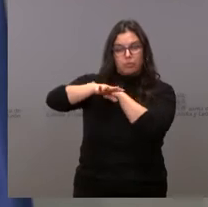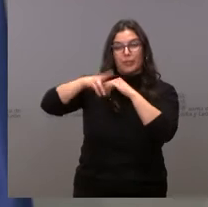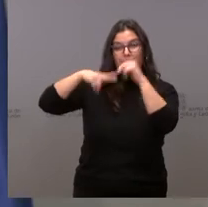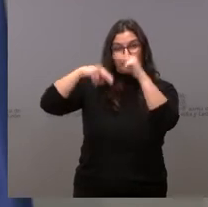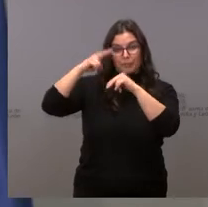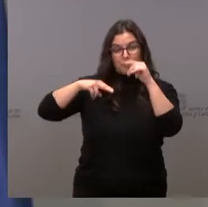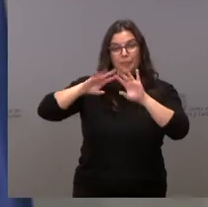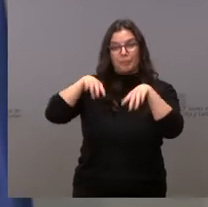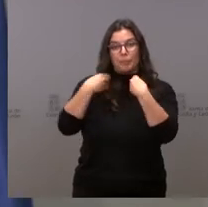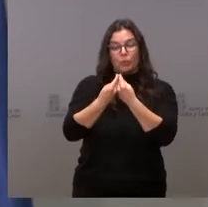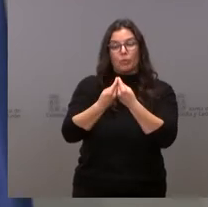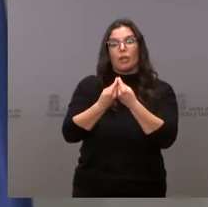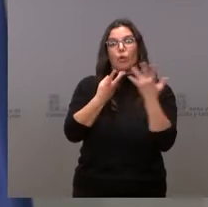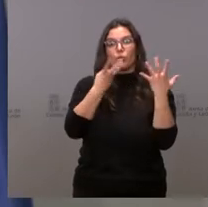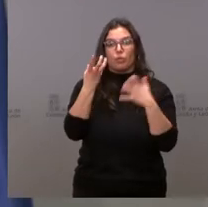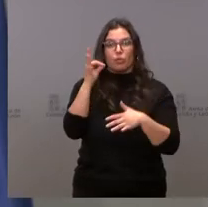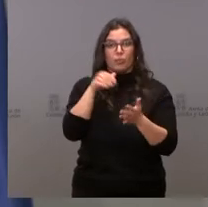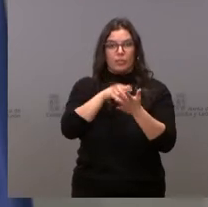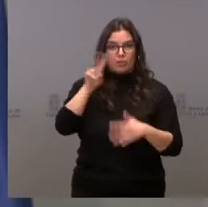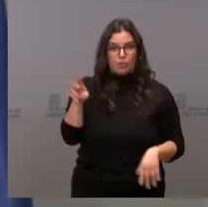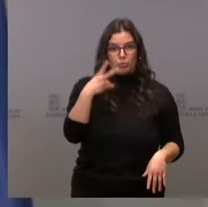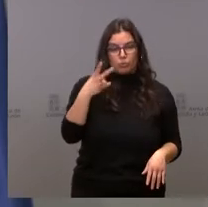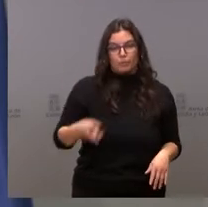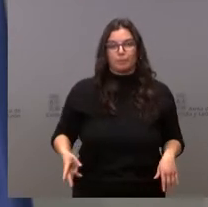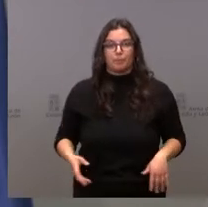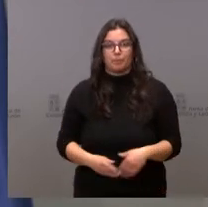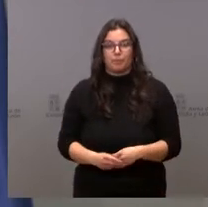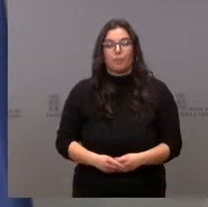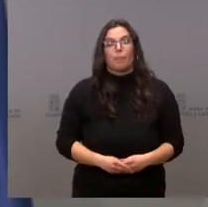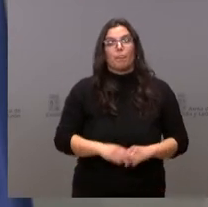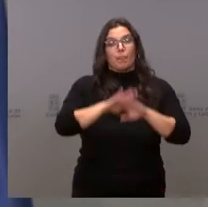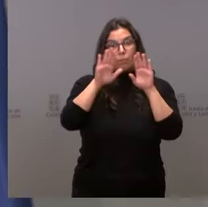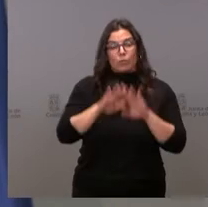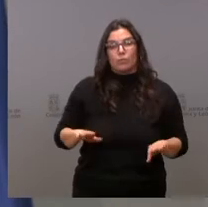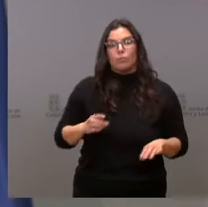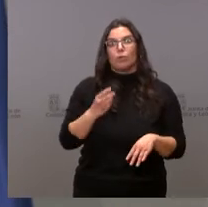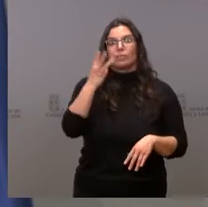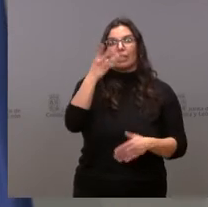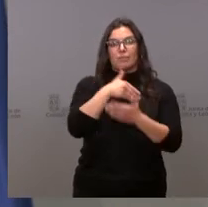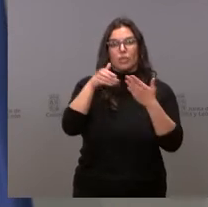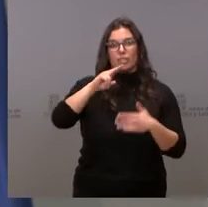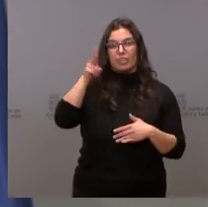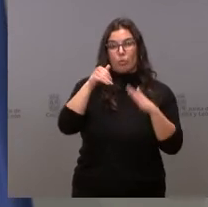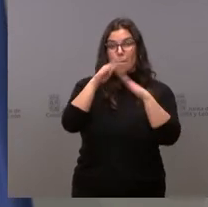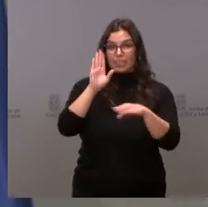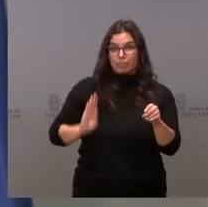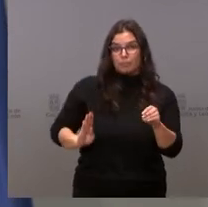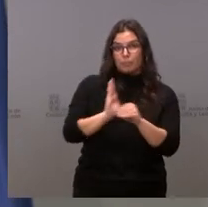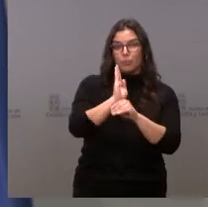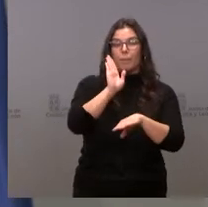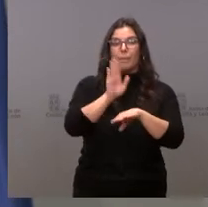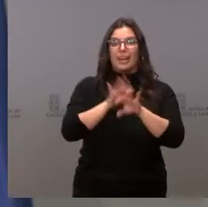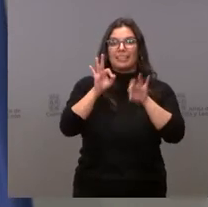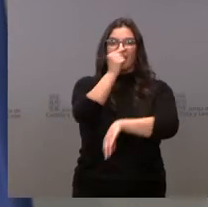850 mil euros y por último se destinan más de 3 millones de euros para vacunas